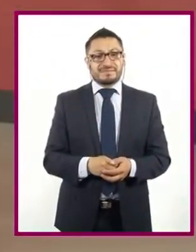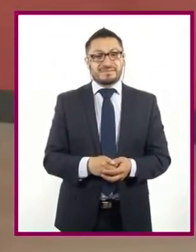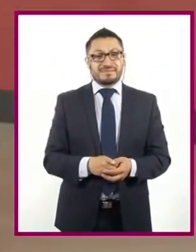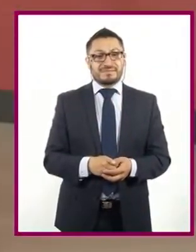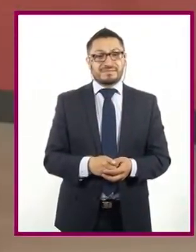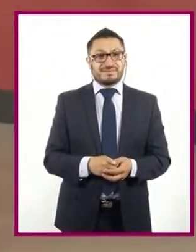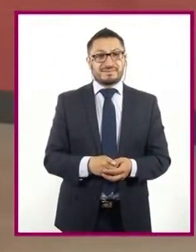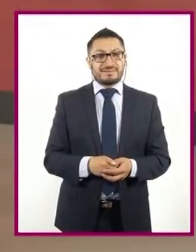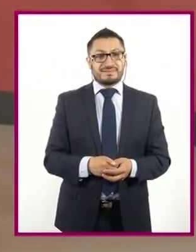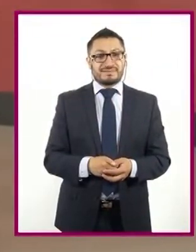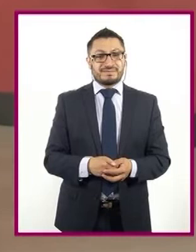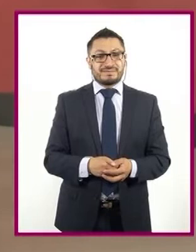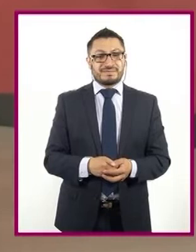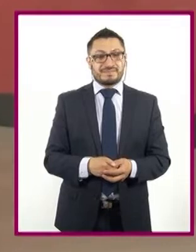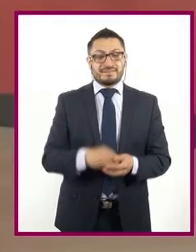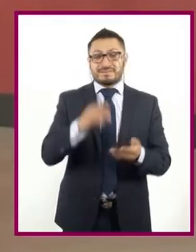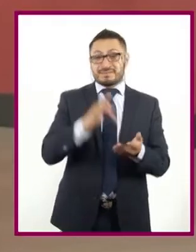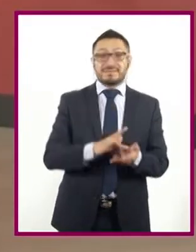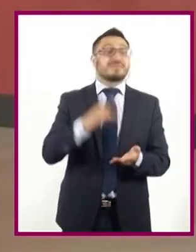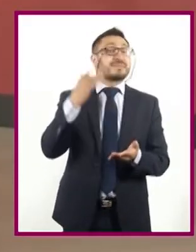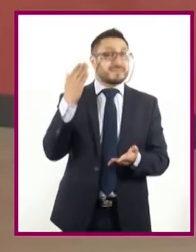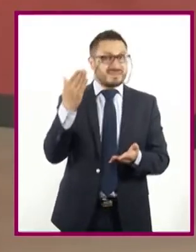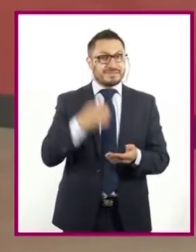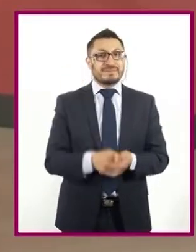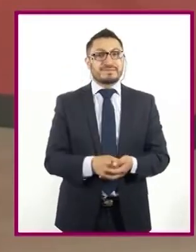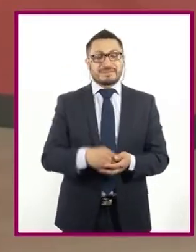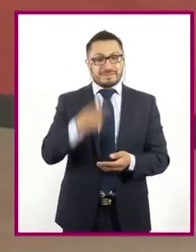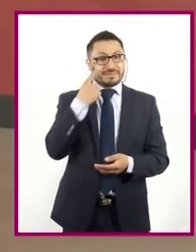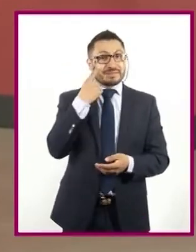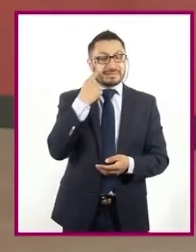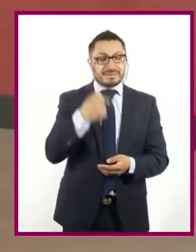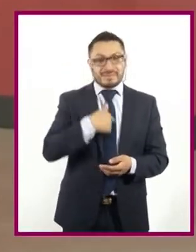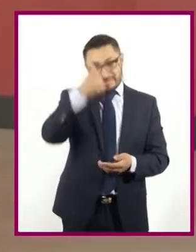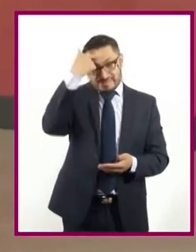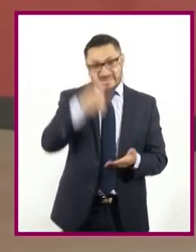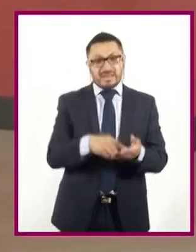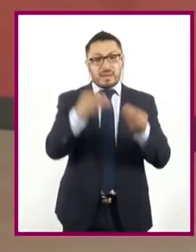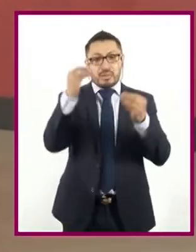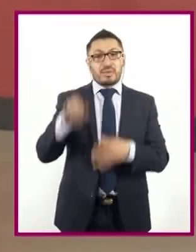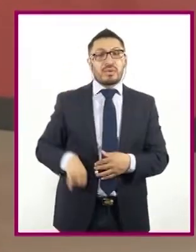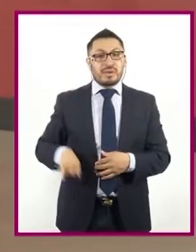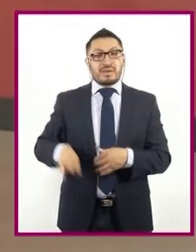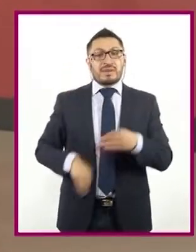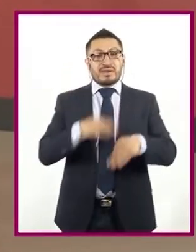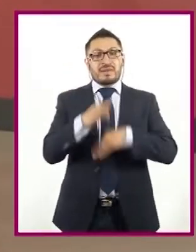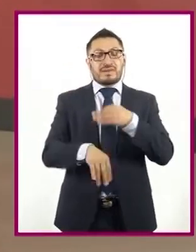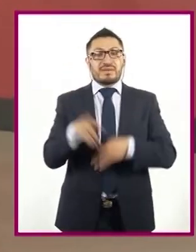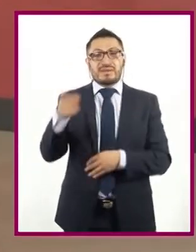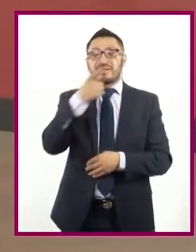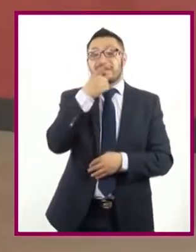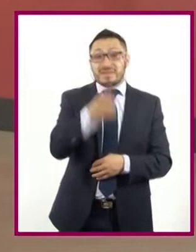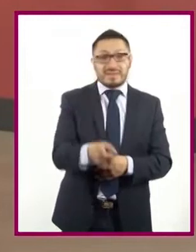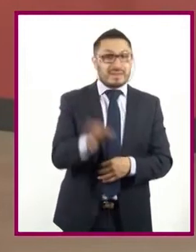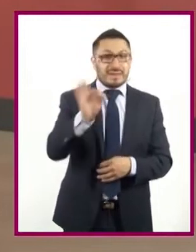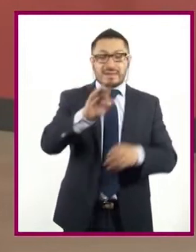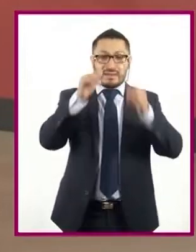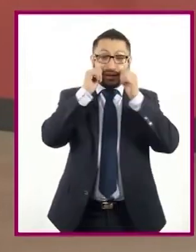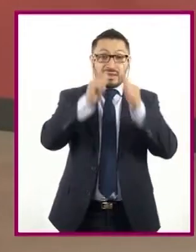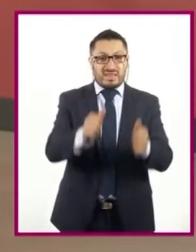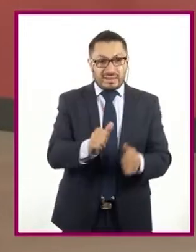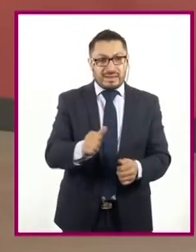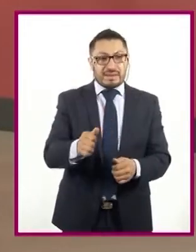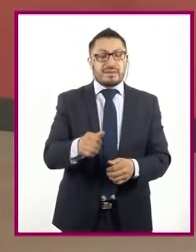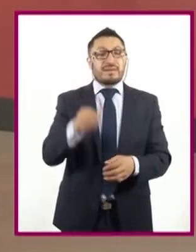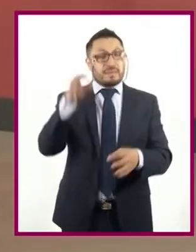Teşekkürler, Nurettin. Gracias. Fíjense que me pareció muy interesante lo que nos contó y si pusimos atención,